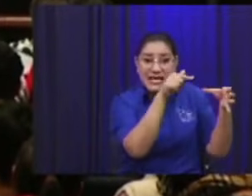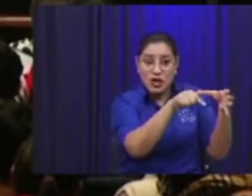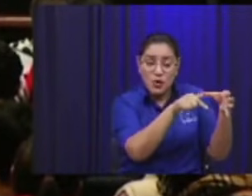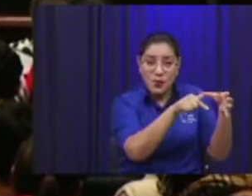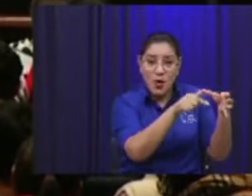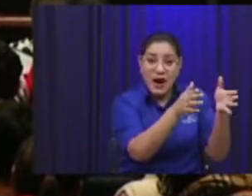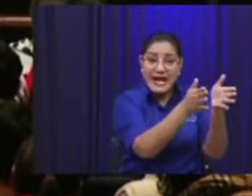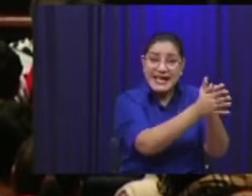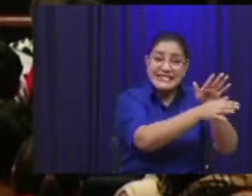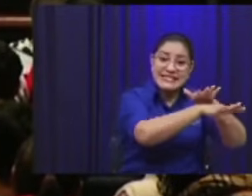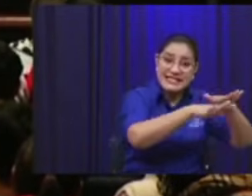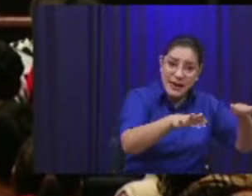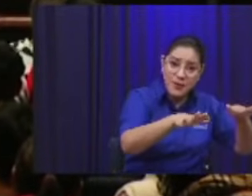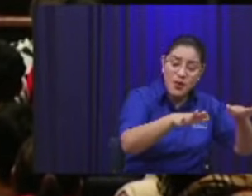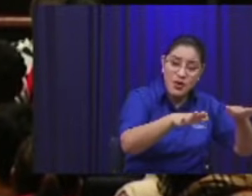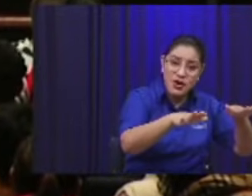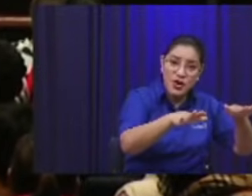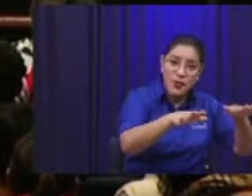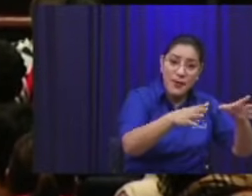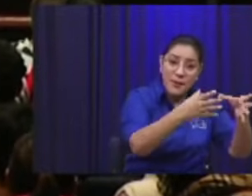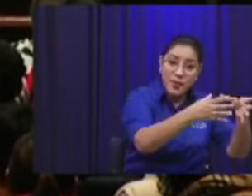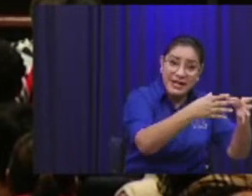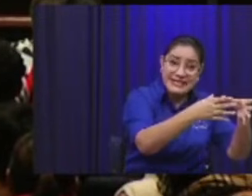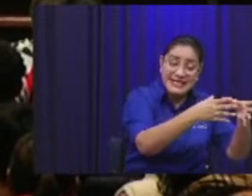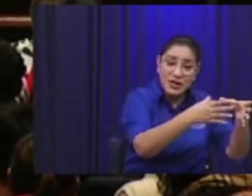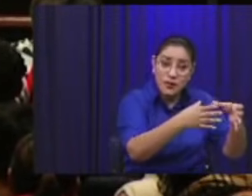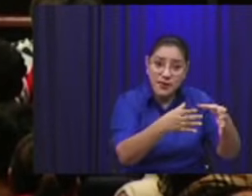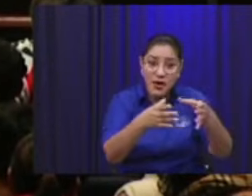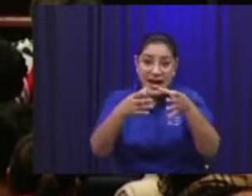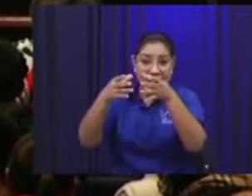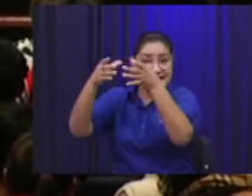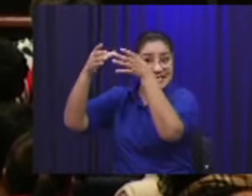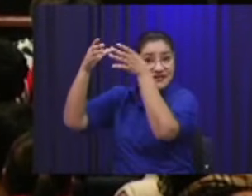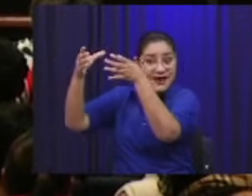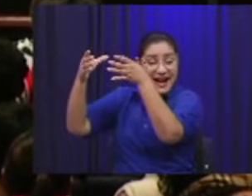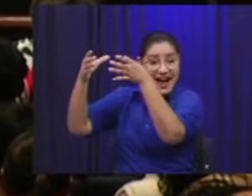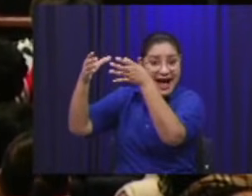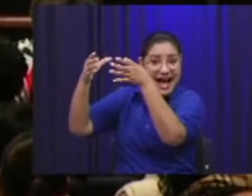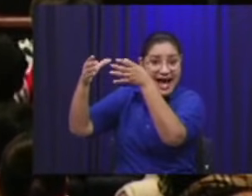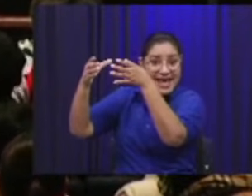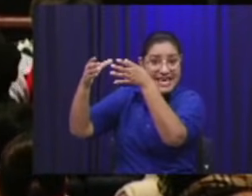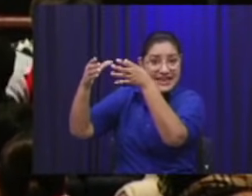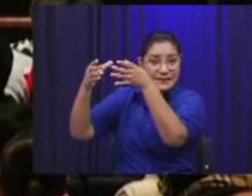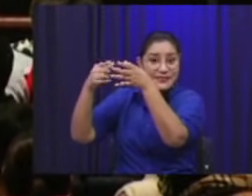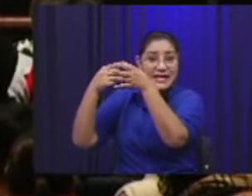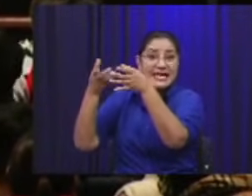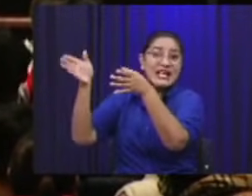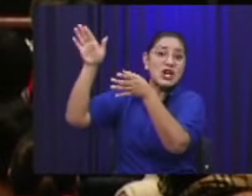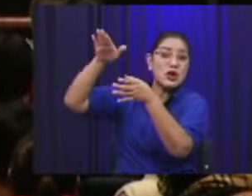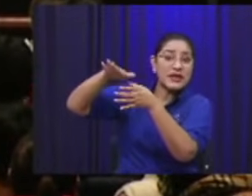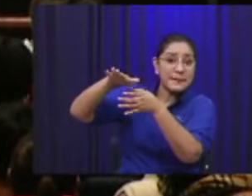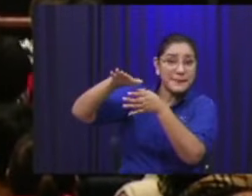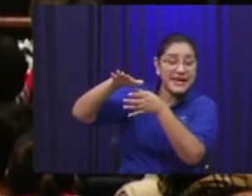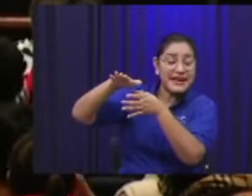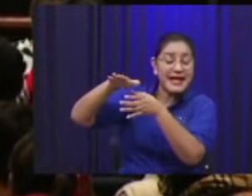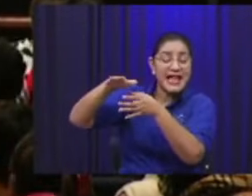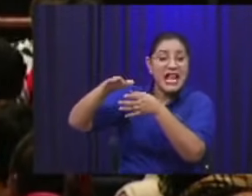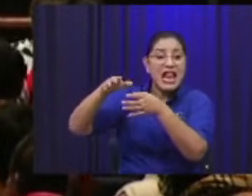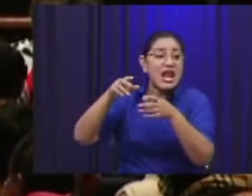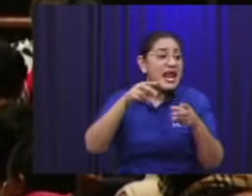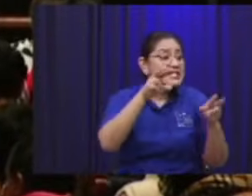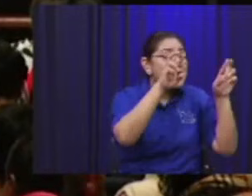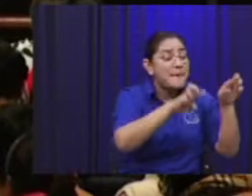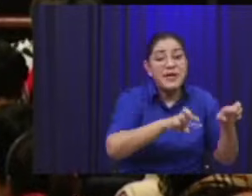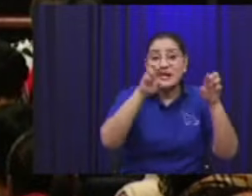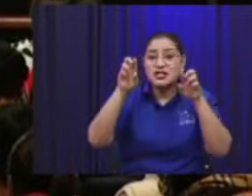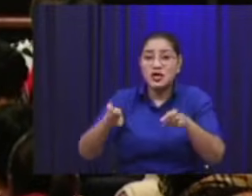porque porque va a ser algo grupal y luego nosotros los vivientes que hemos permanecido porque porque va a ser algo